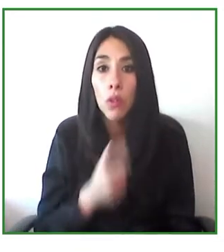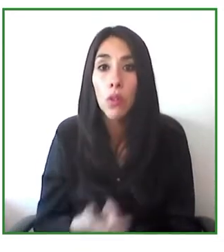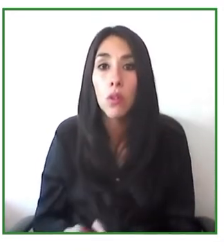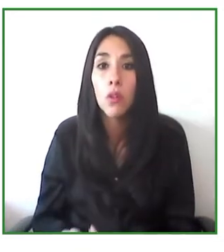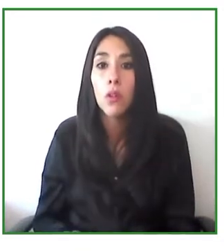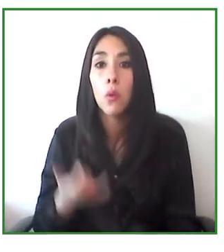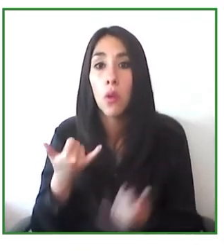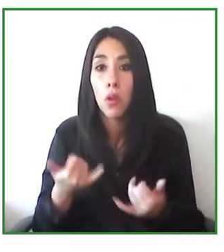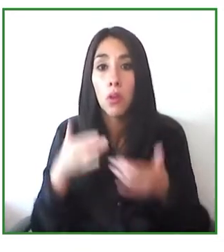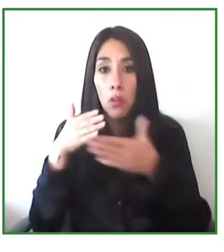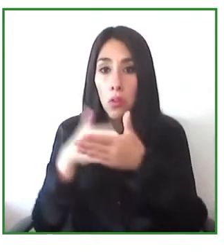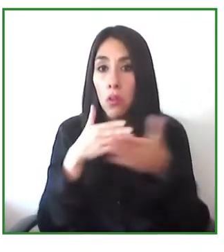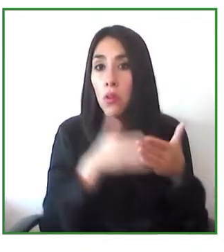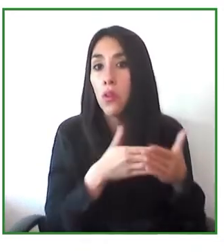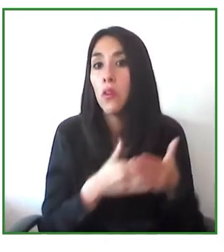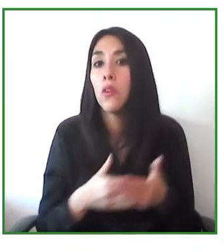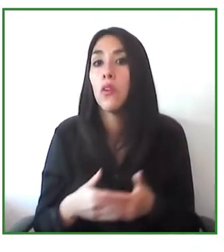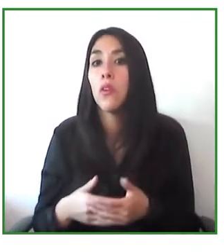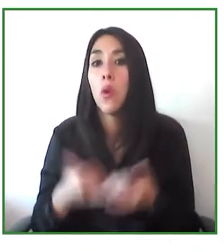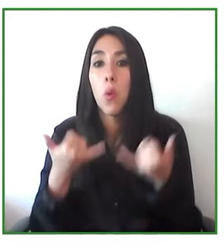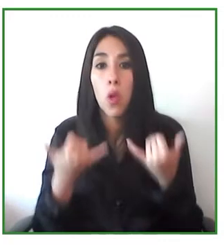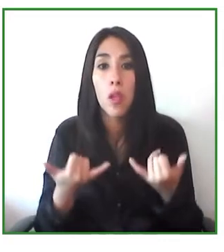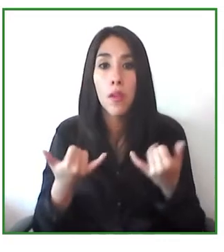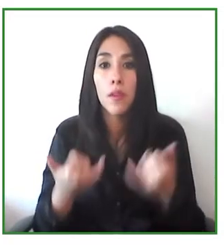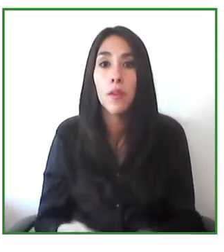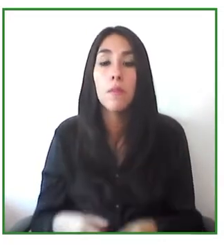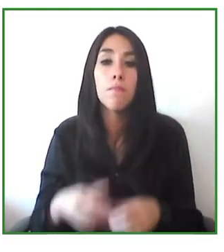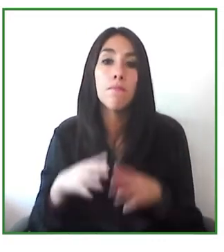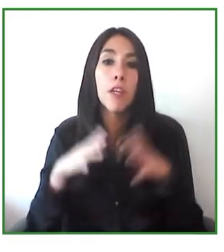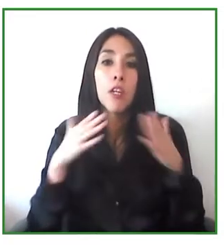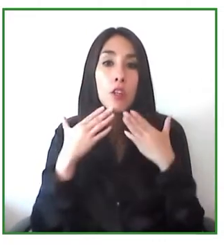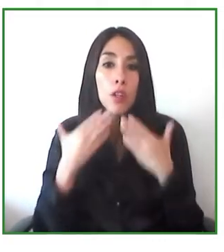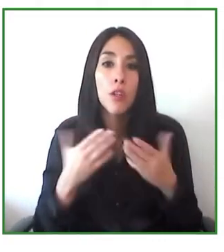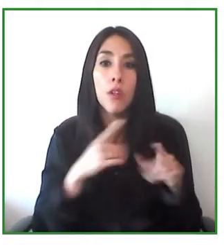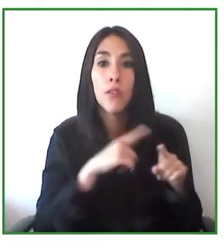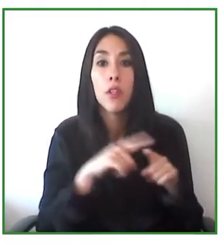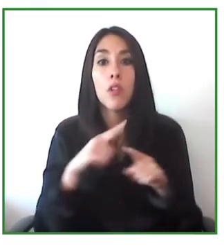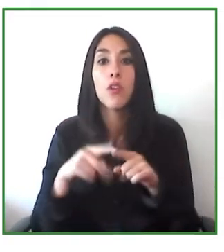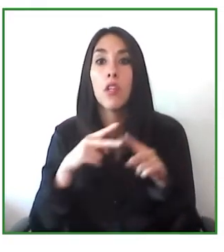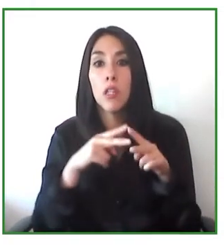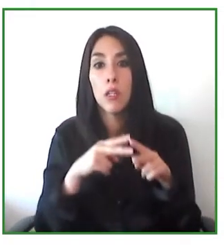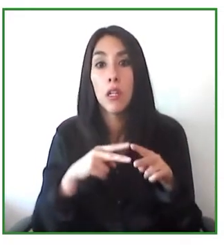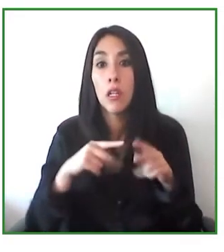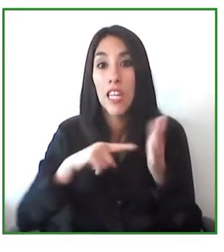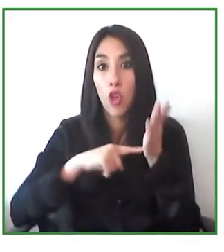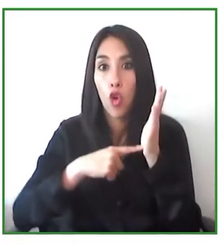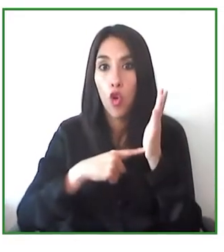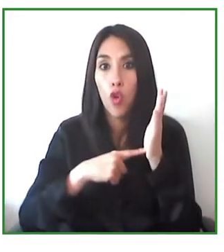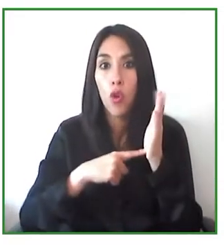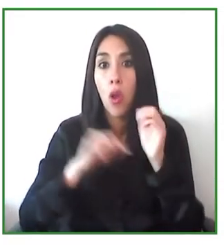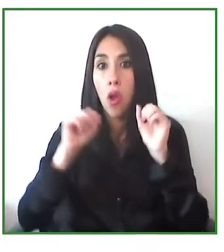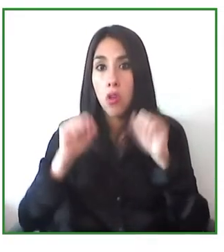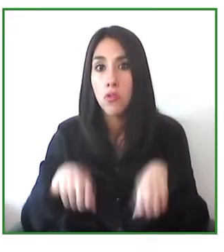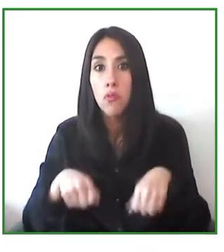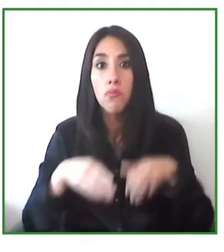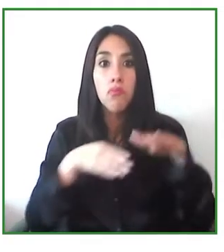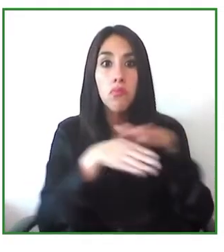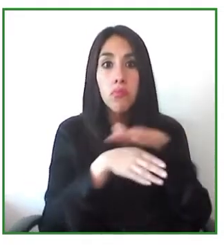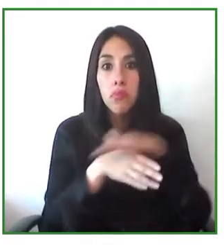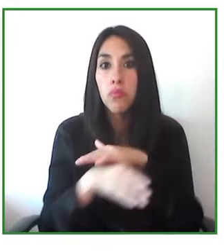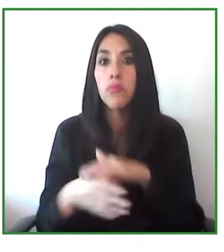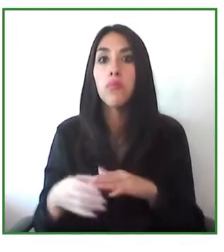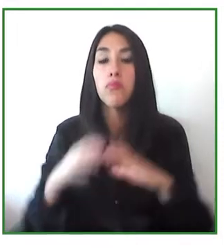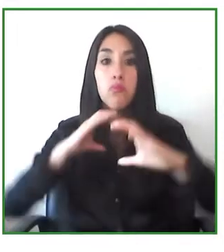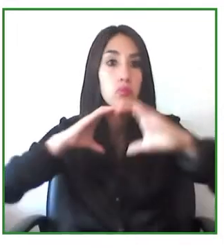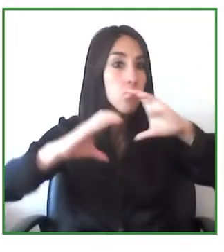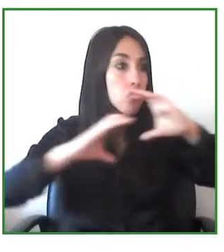ahora, gracias a distintas herramientas tecnológicas, podemos acceder a la comunicación a través de la lengua